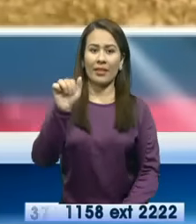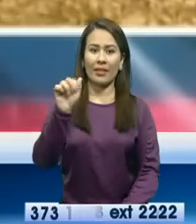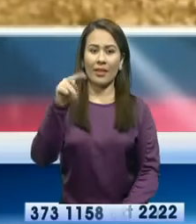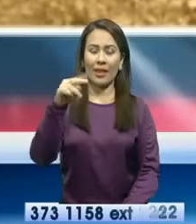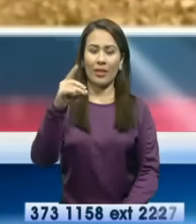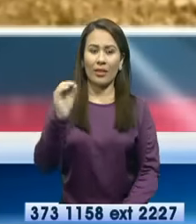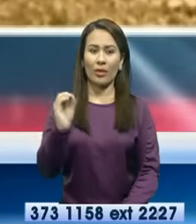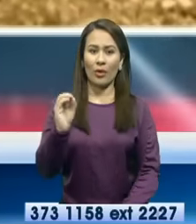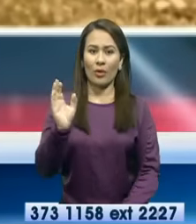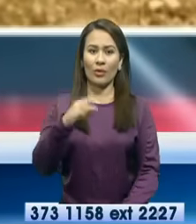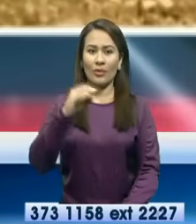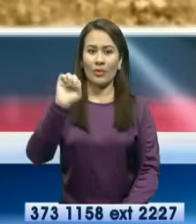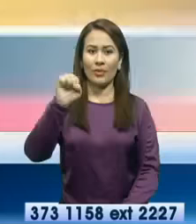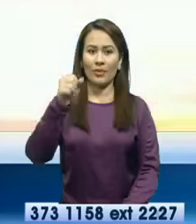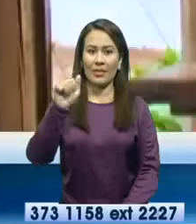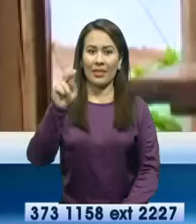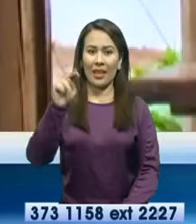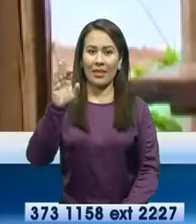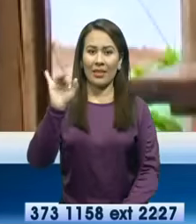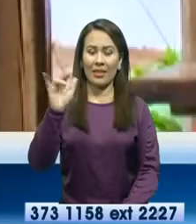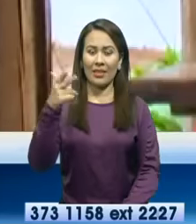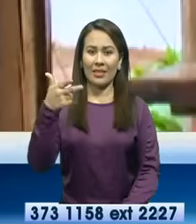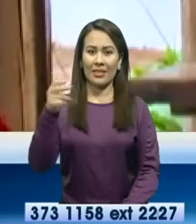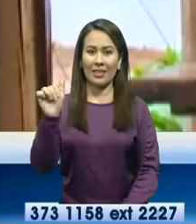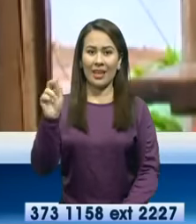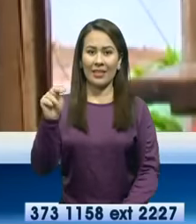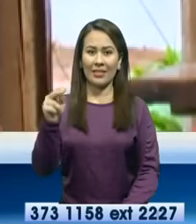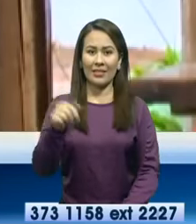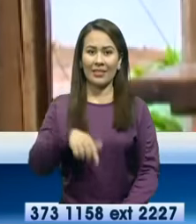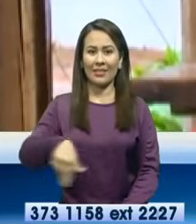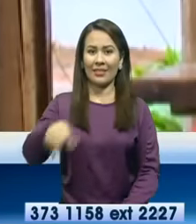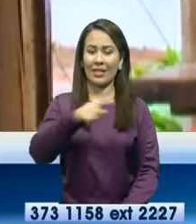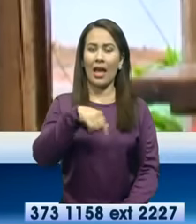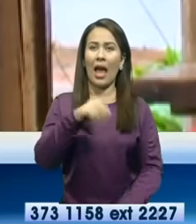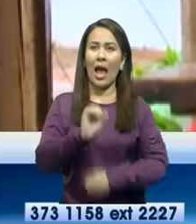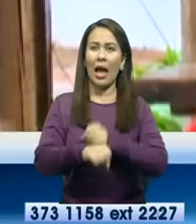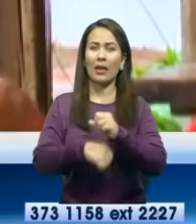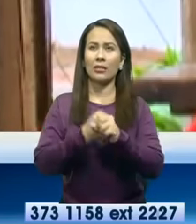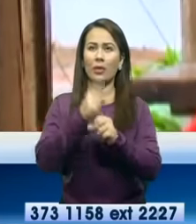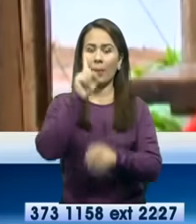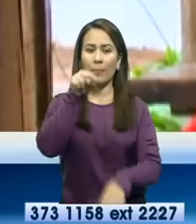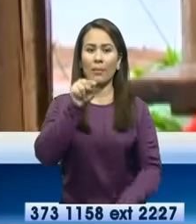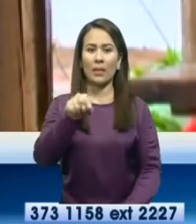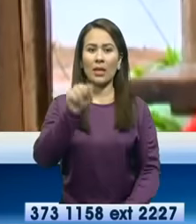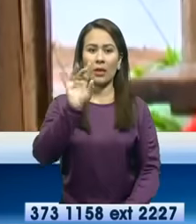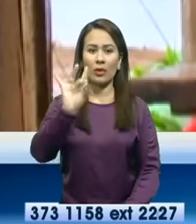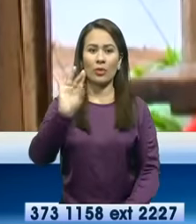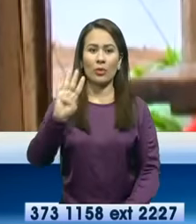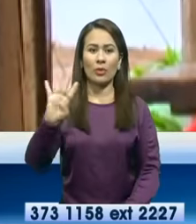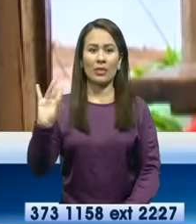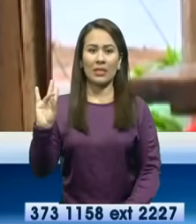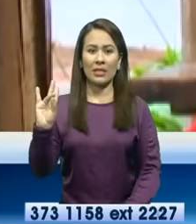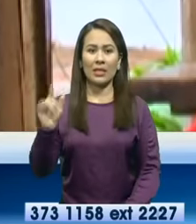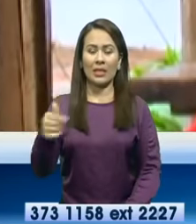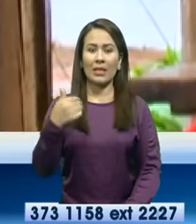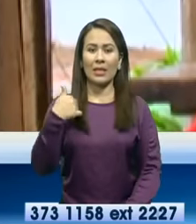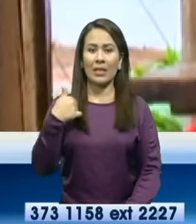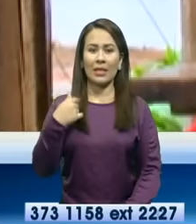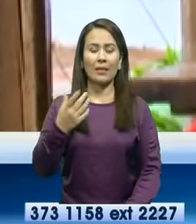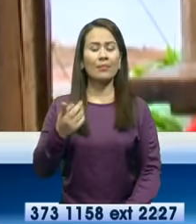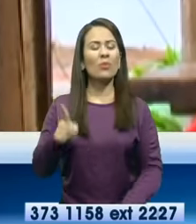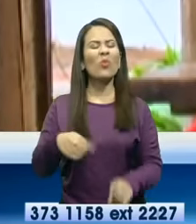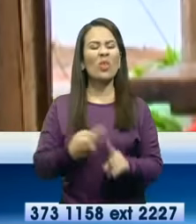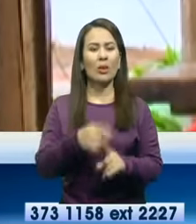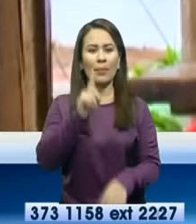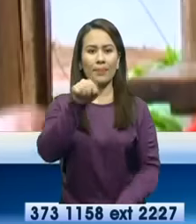Real Audiencia, legalizan la hacienda Huachalá en 1647 y obtienen el derecho de obraje en 1700,